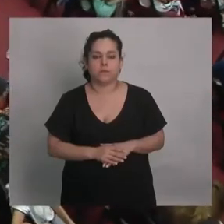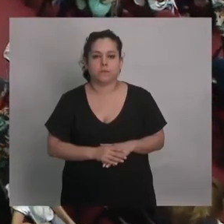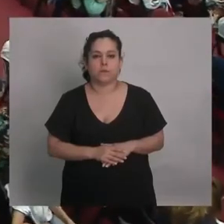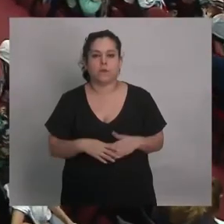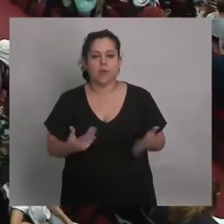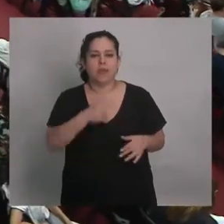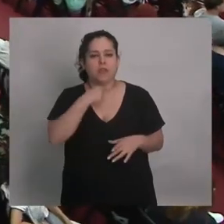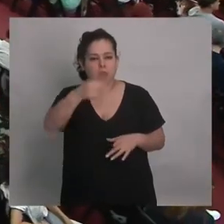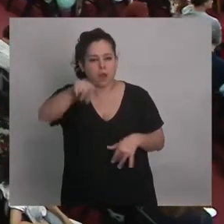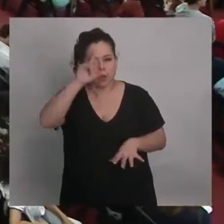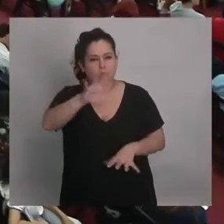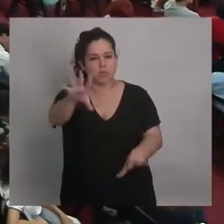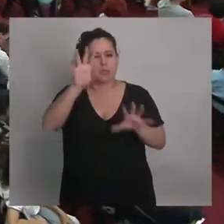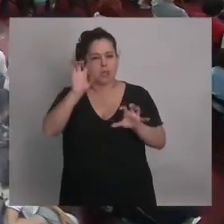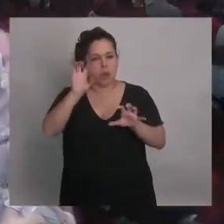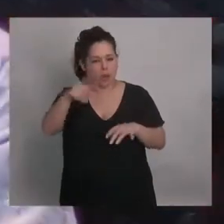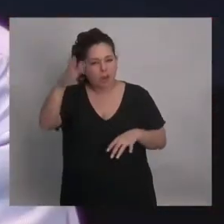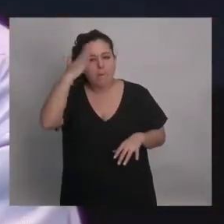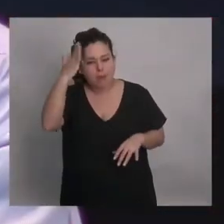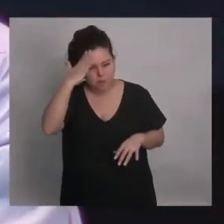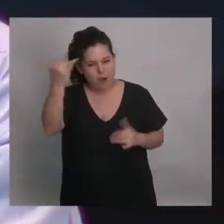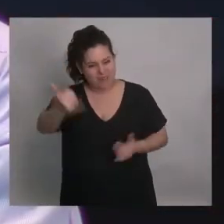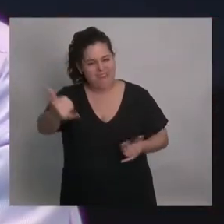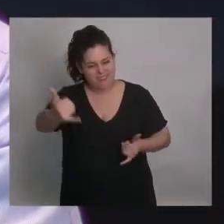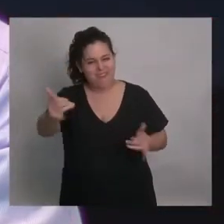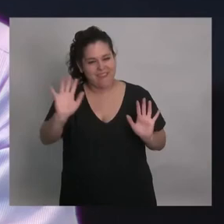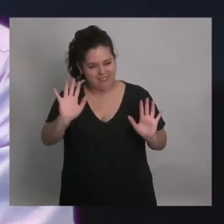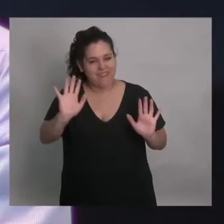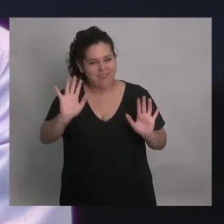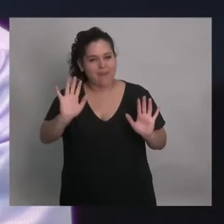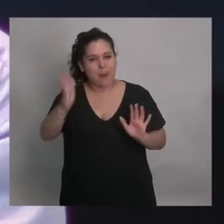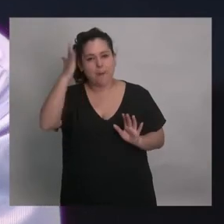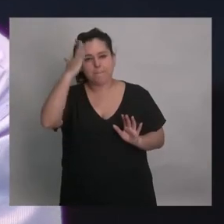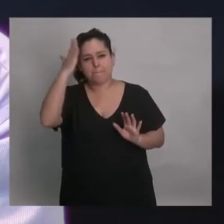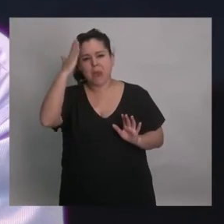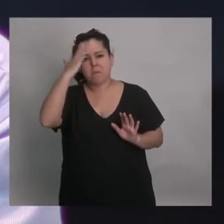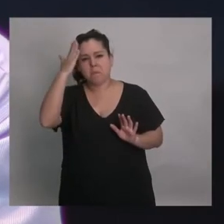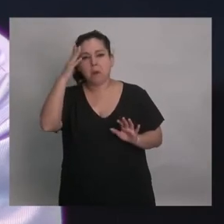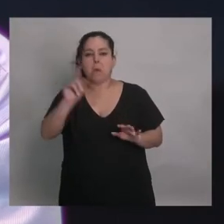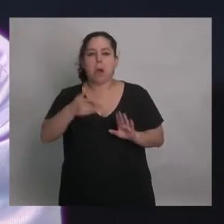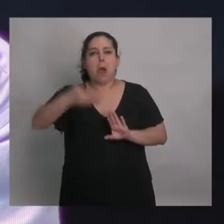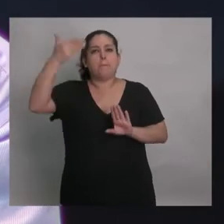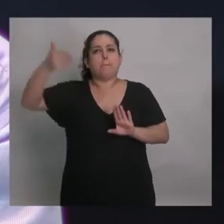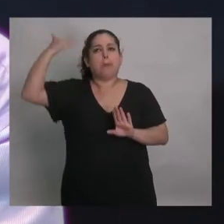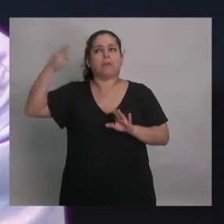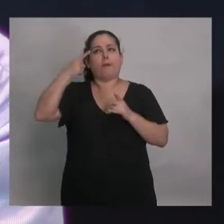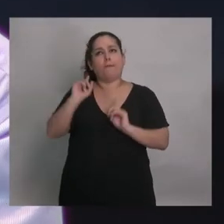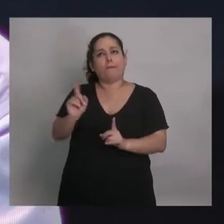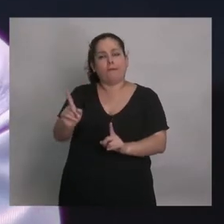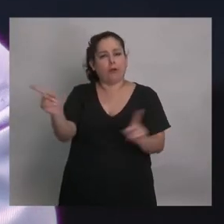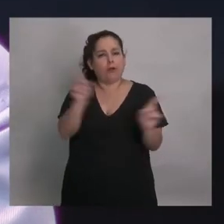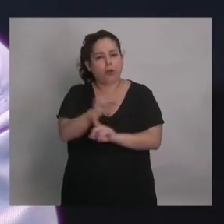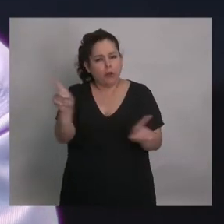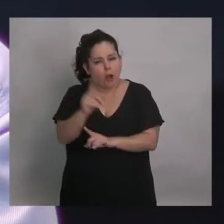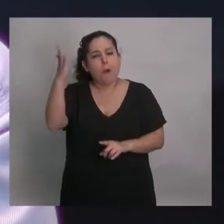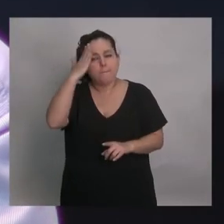quiero recordar tenemos que hacer memoria porque la memoria no es para quedarse en el pasado la memoria nos ilumina el